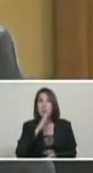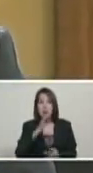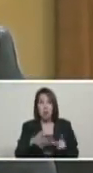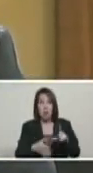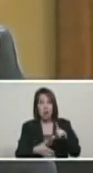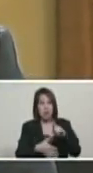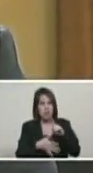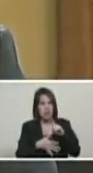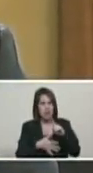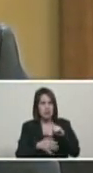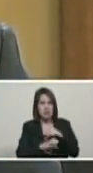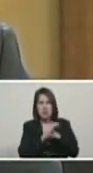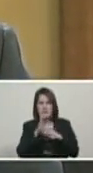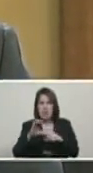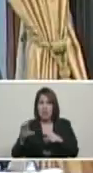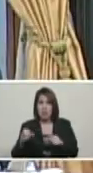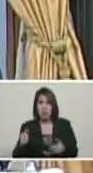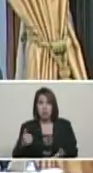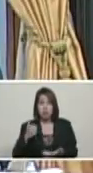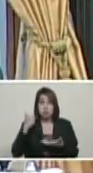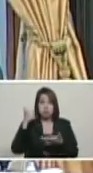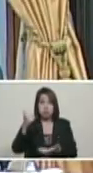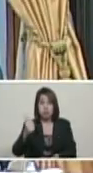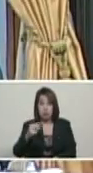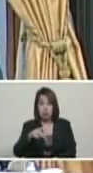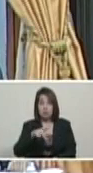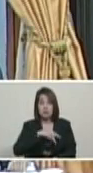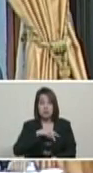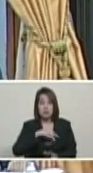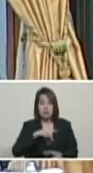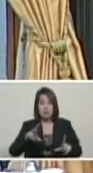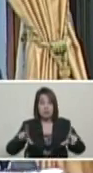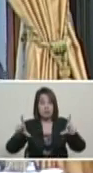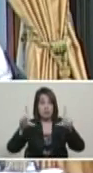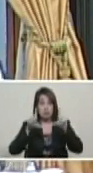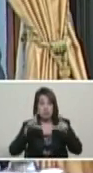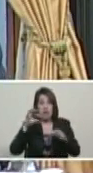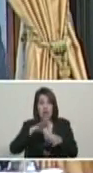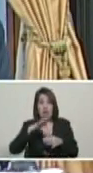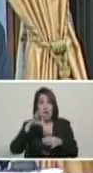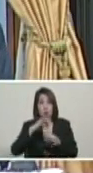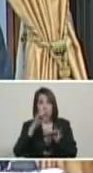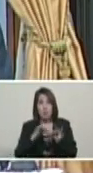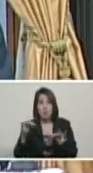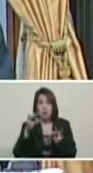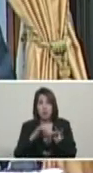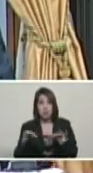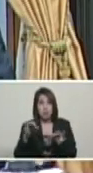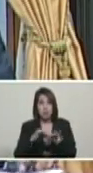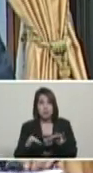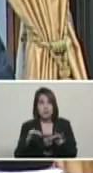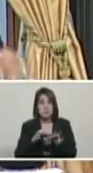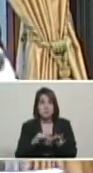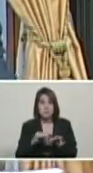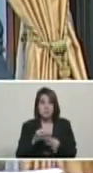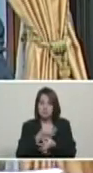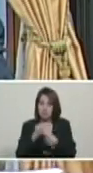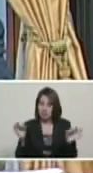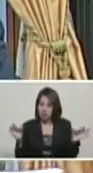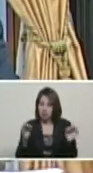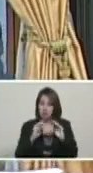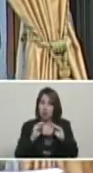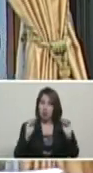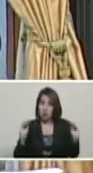Caribe, que dé un beneficio como el sistema de certificados de ahorro en Petro. Correcto. Ese es otro de los